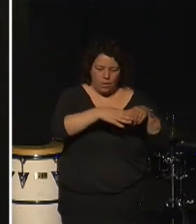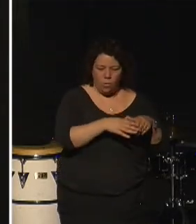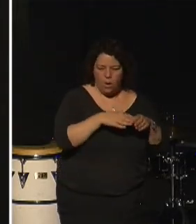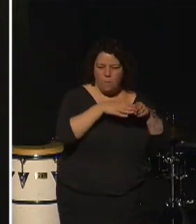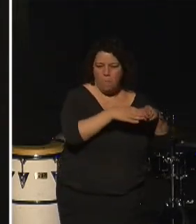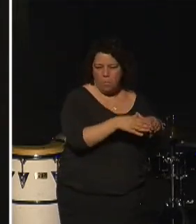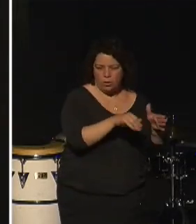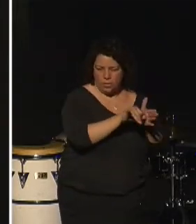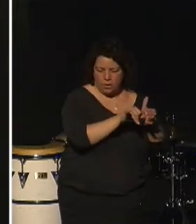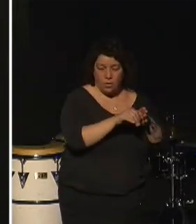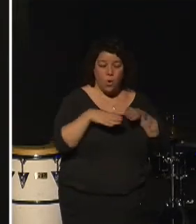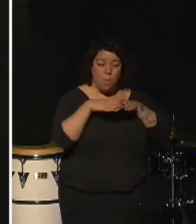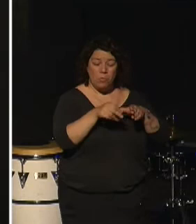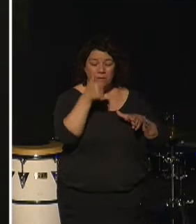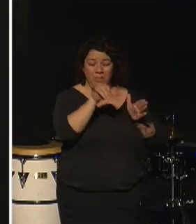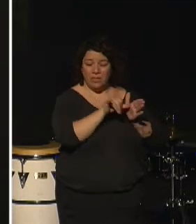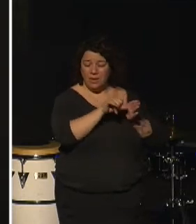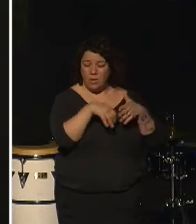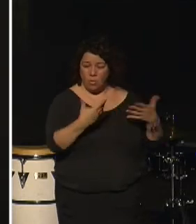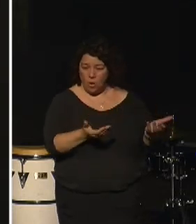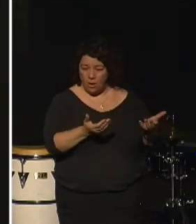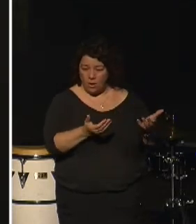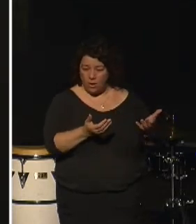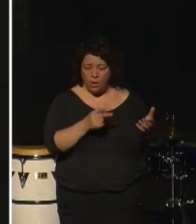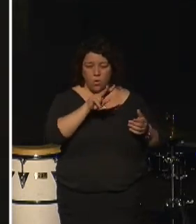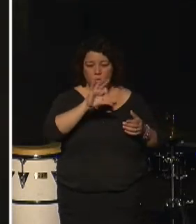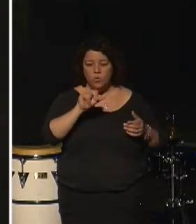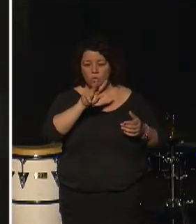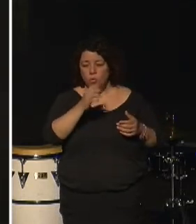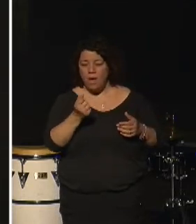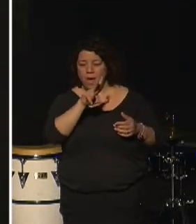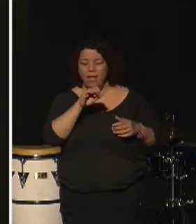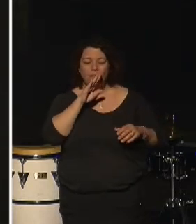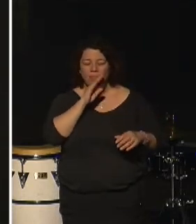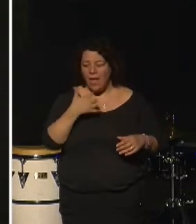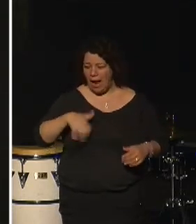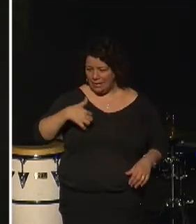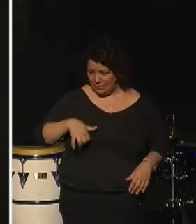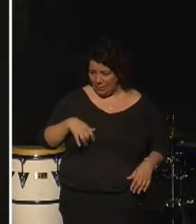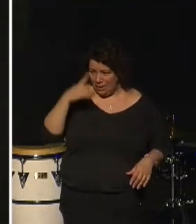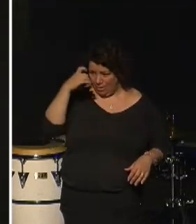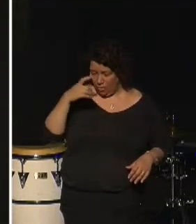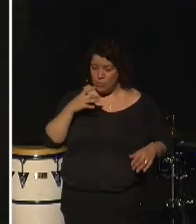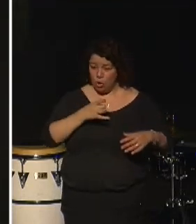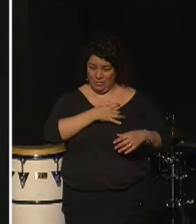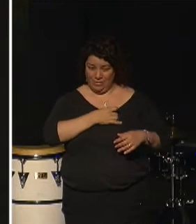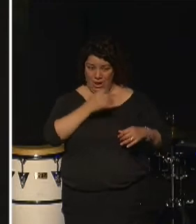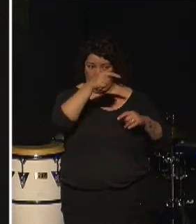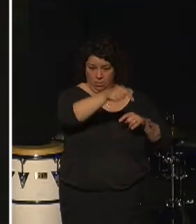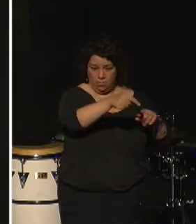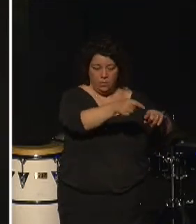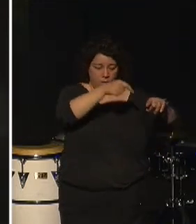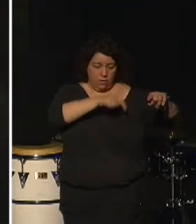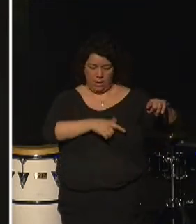cercano. El puerto más cercano estaba en Ushuaia, Argentina. Recordamos que yo había llegado por Chile.